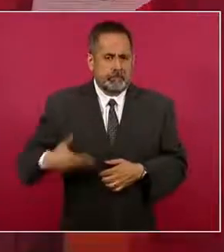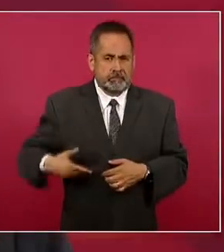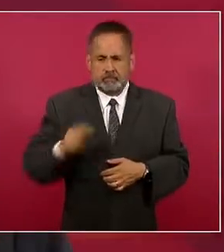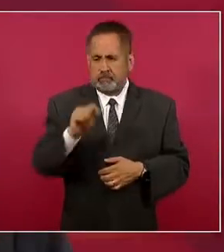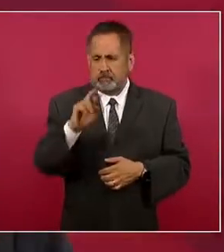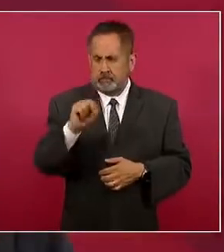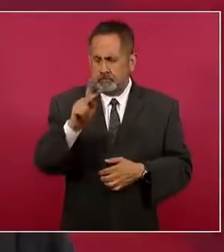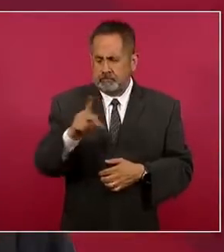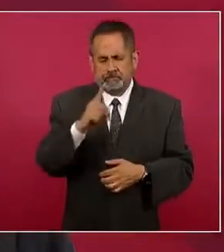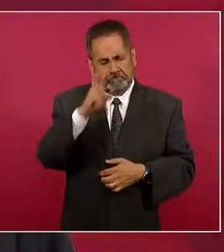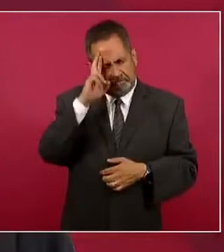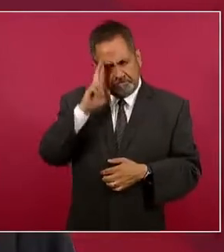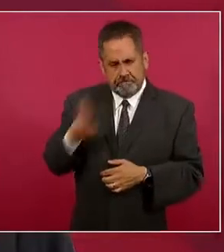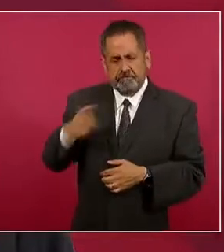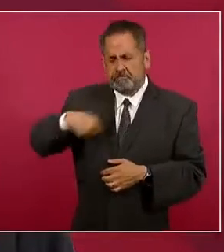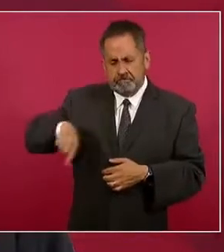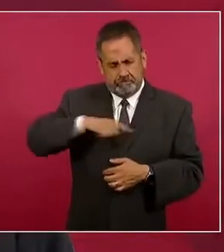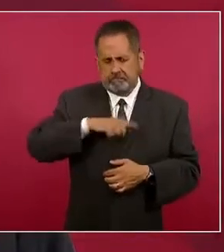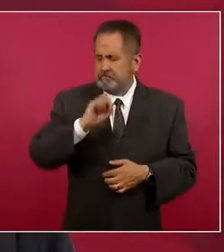Trump